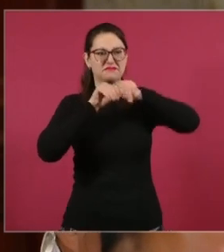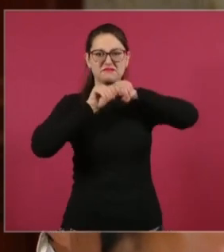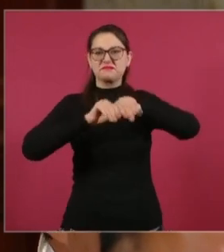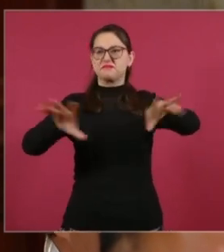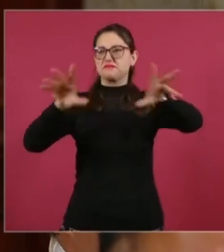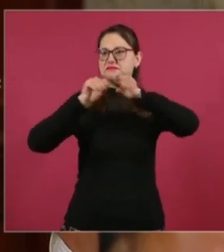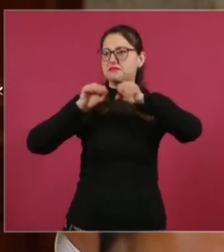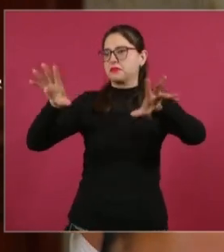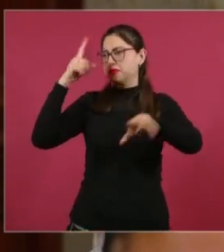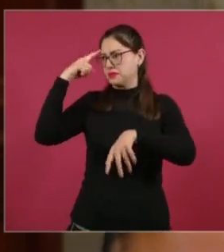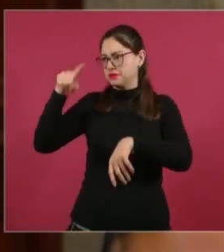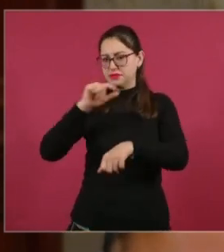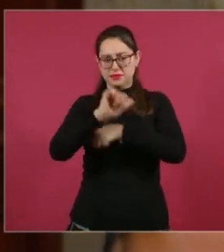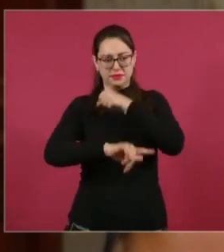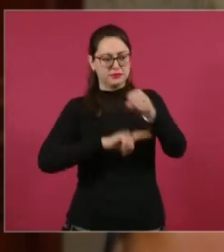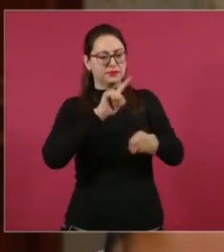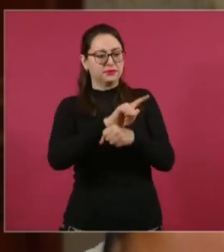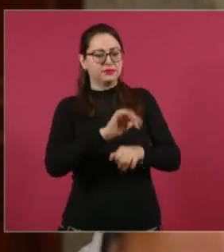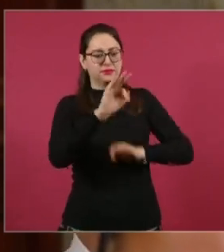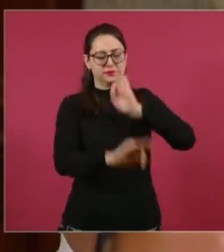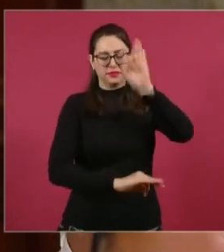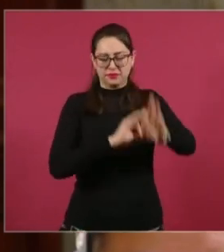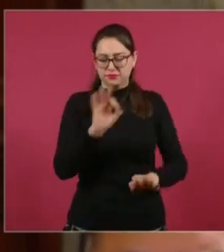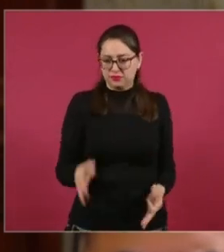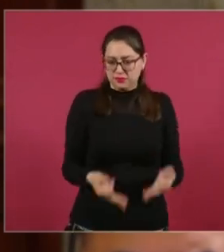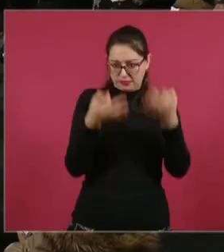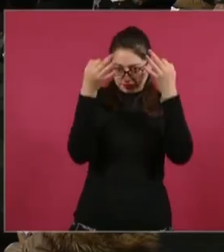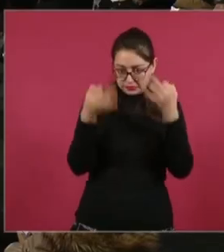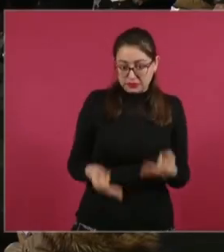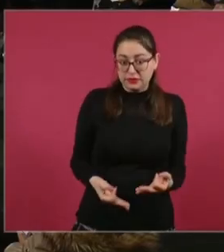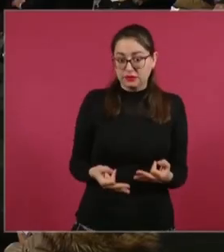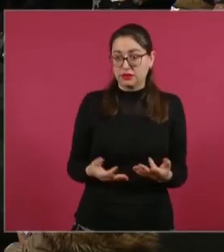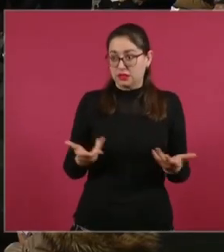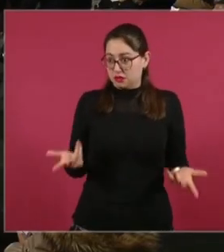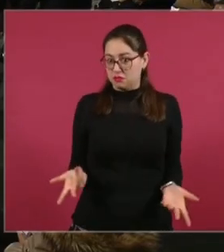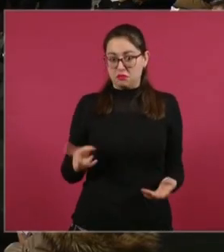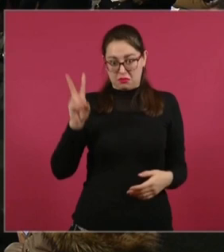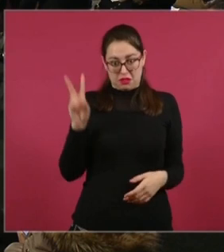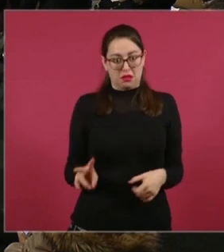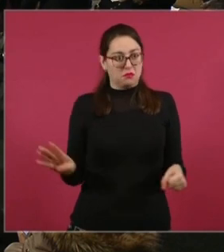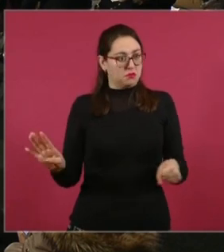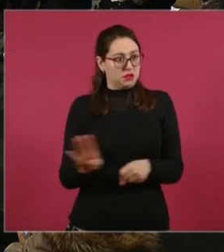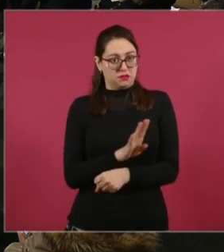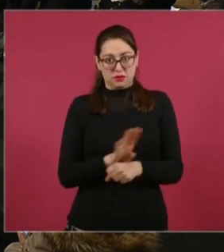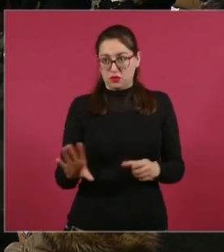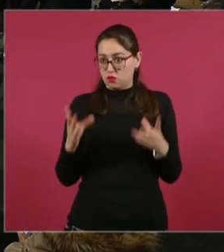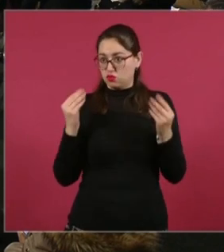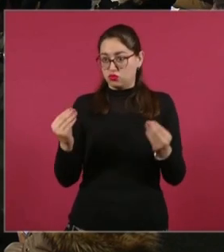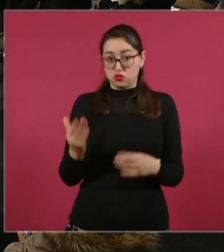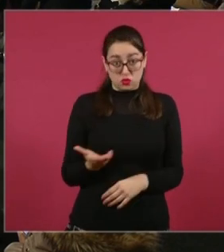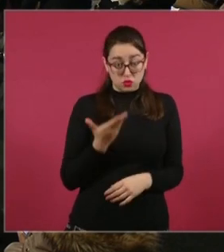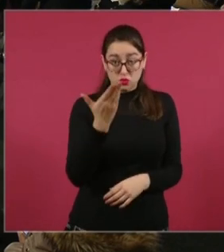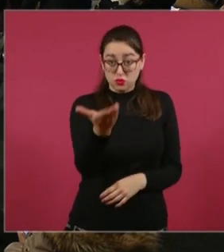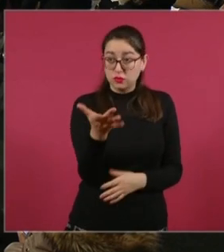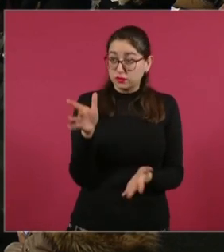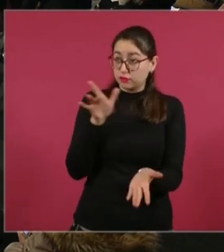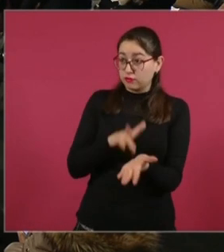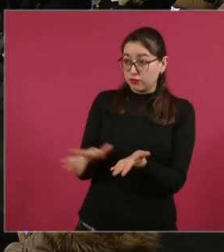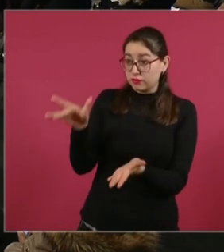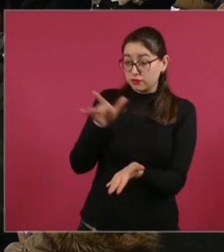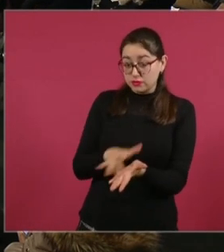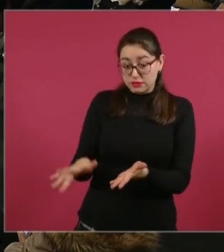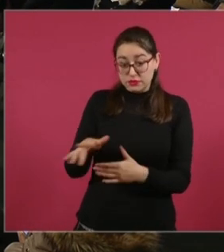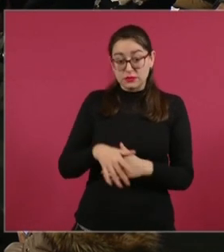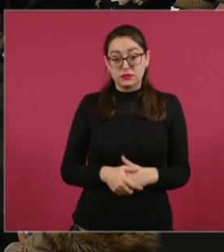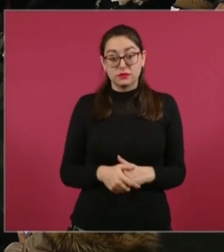en materia de trato digno a los animales con indudables repercusiones sociales benéficas y saludables? Si me